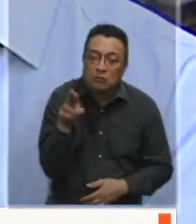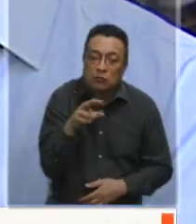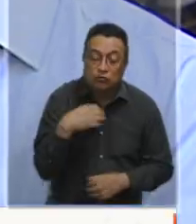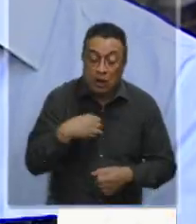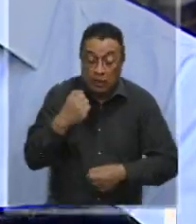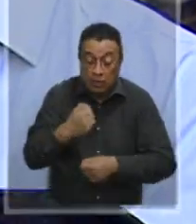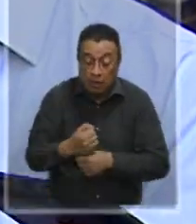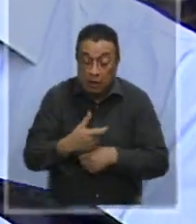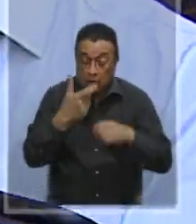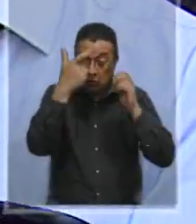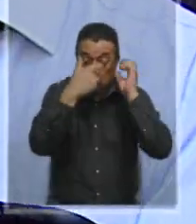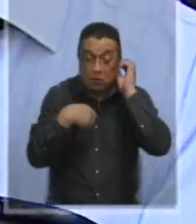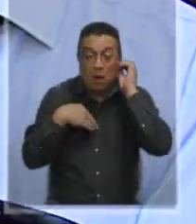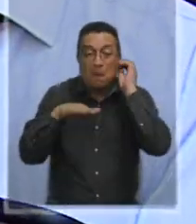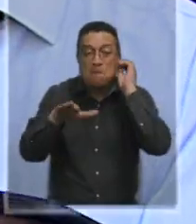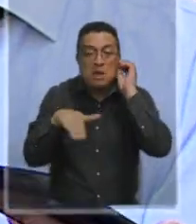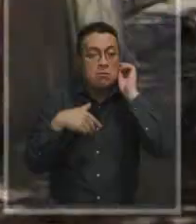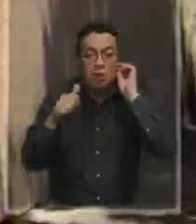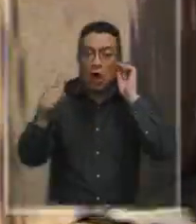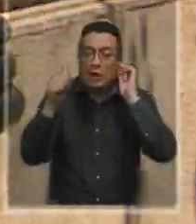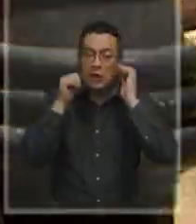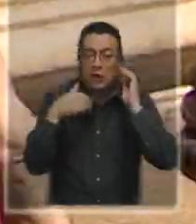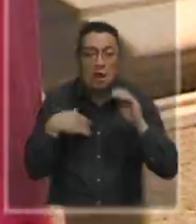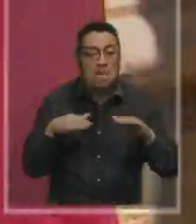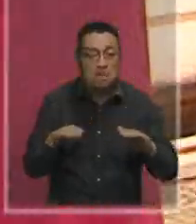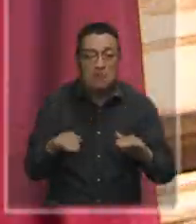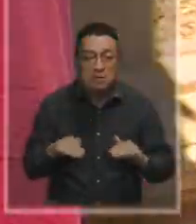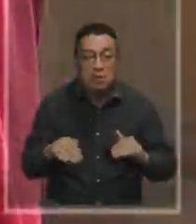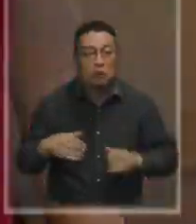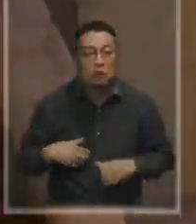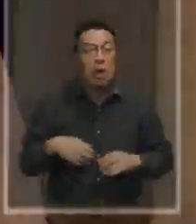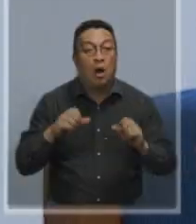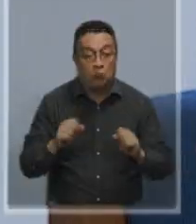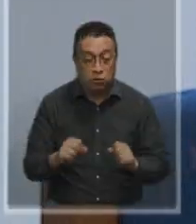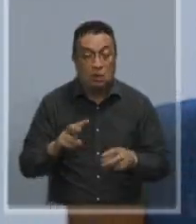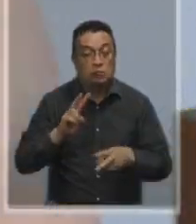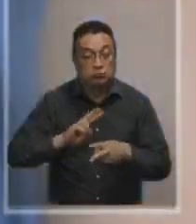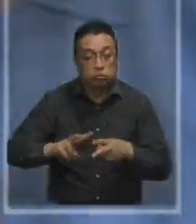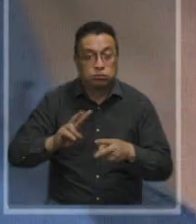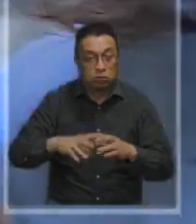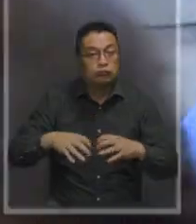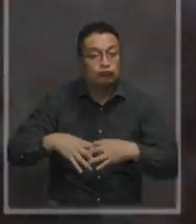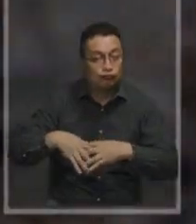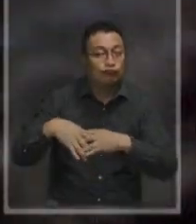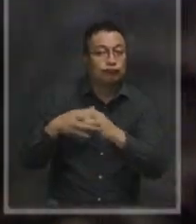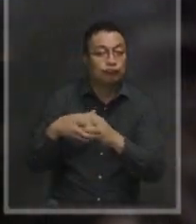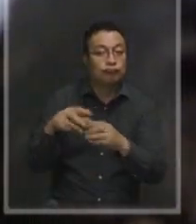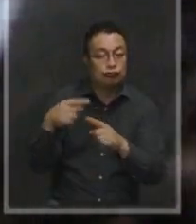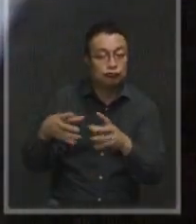completamente las mismas que tenía ayer. Posible reconfiguración de fuerzas en medio de horas claves para el oficialismo.